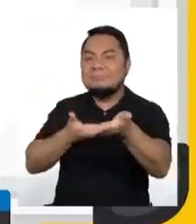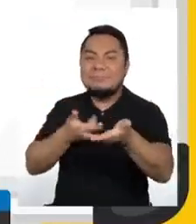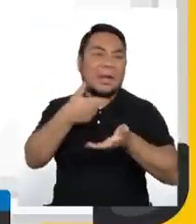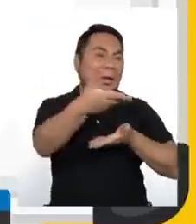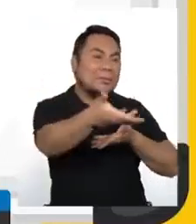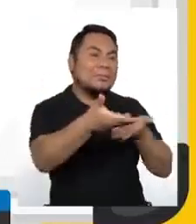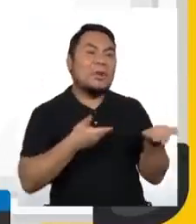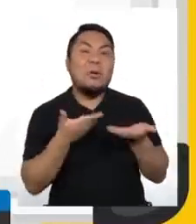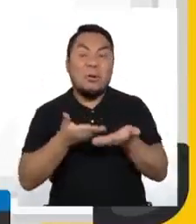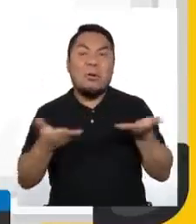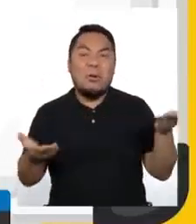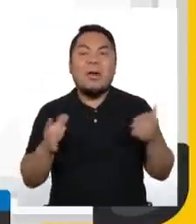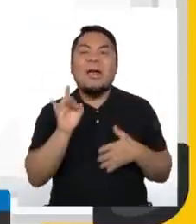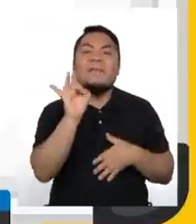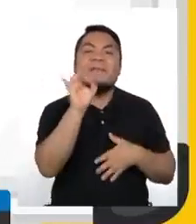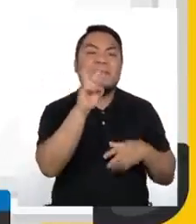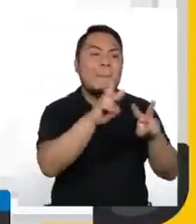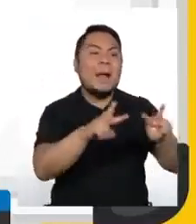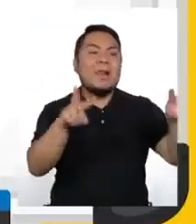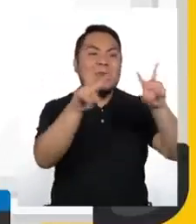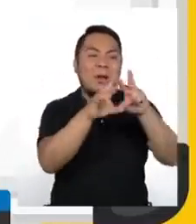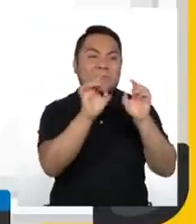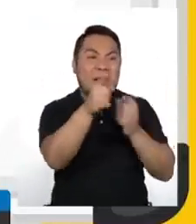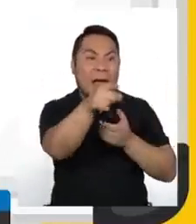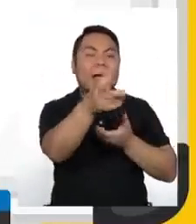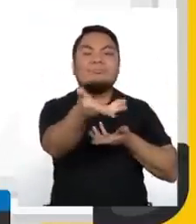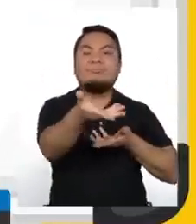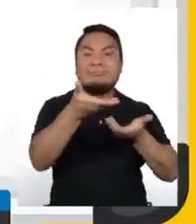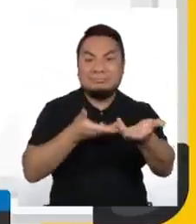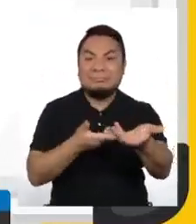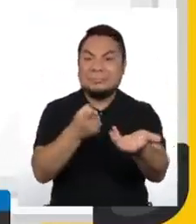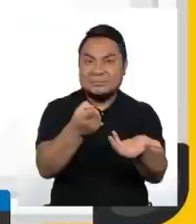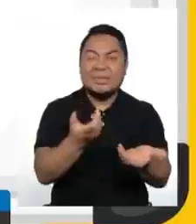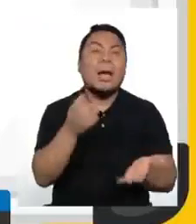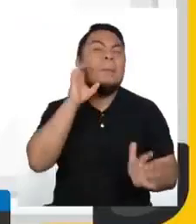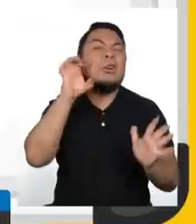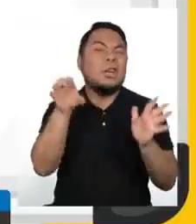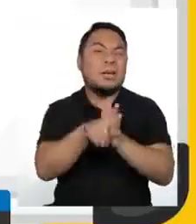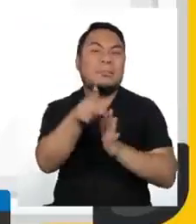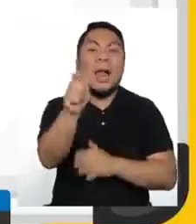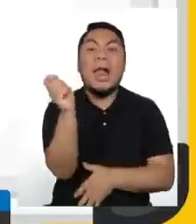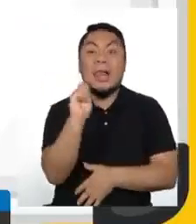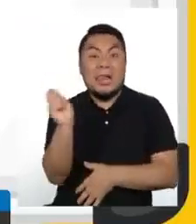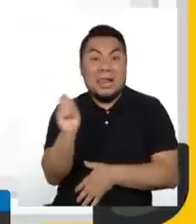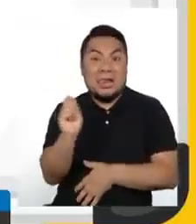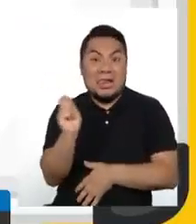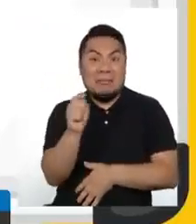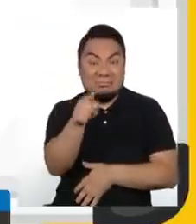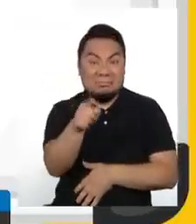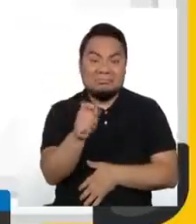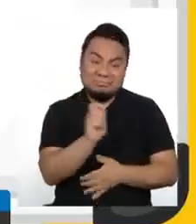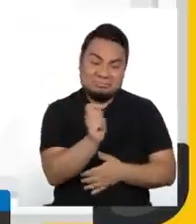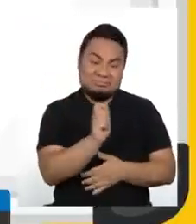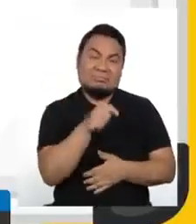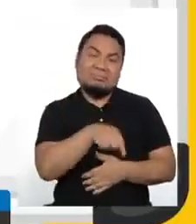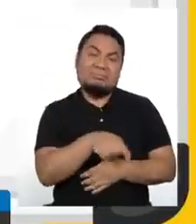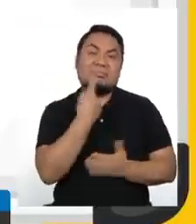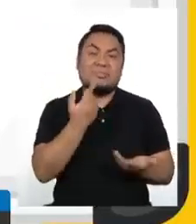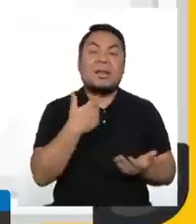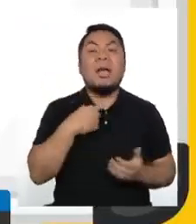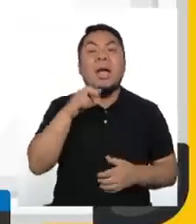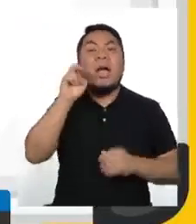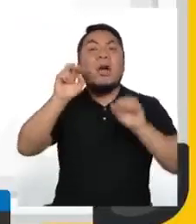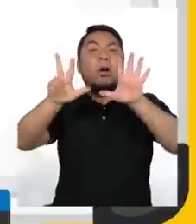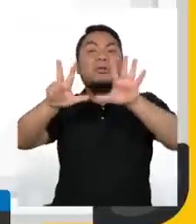intercambiar objetos con distintos valores. Por ejemplo, un lápiz puede valer 8 tapas